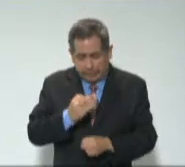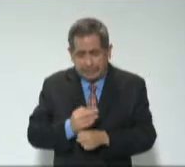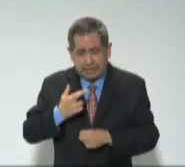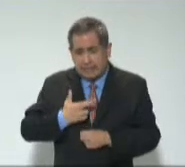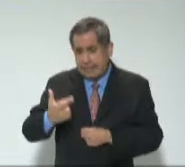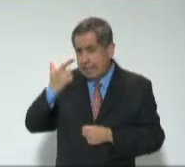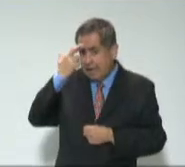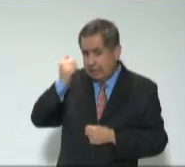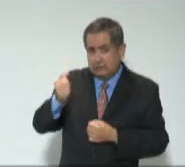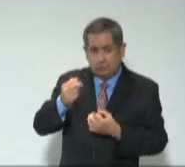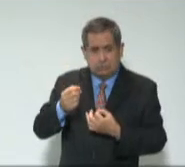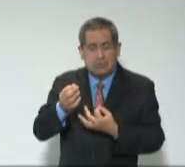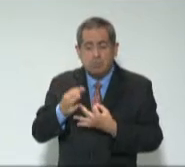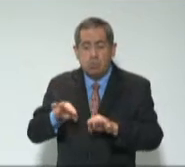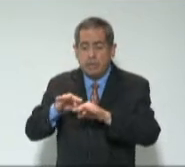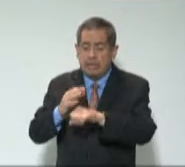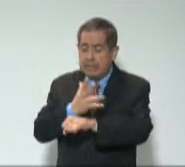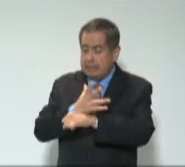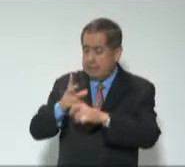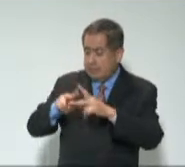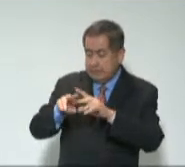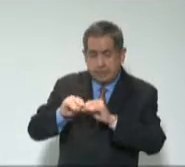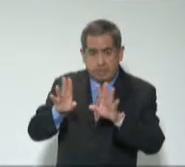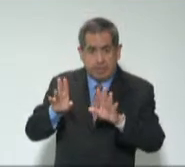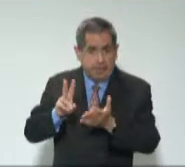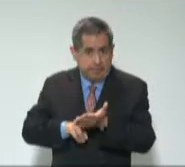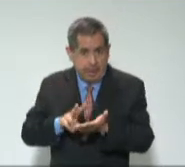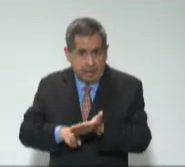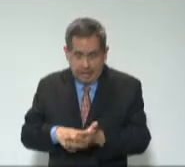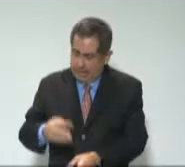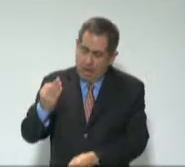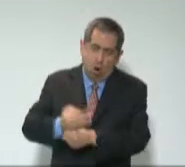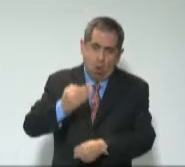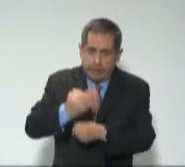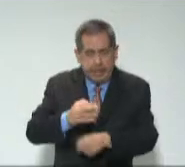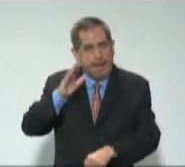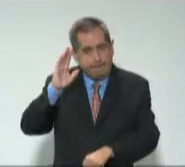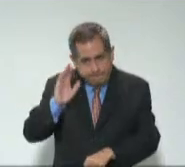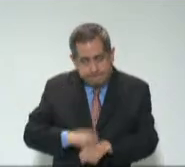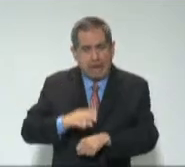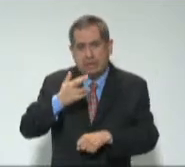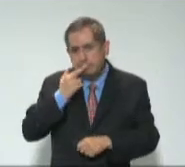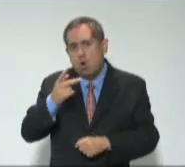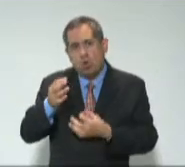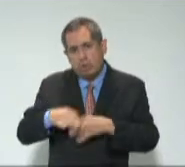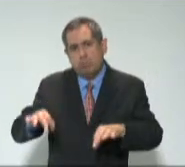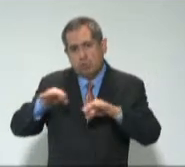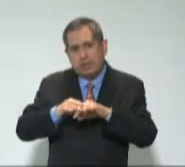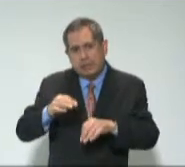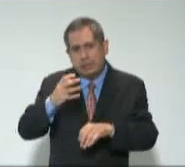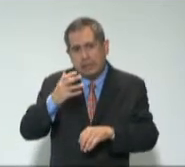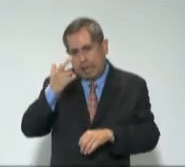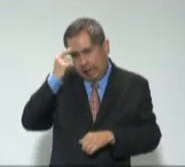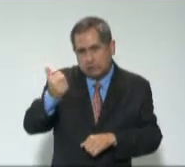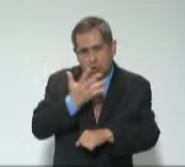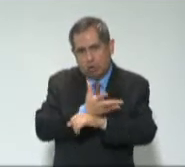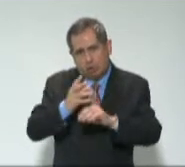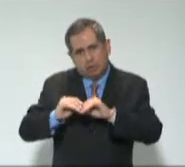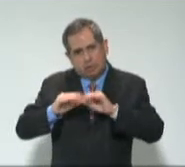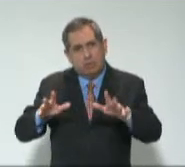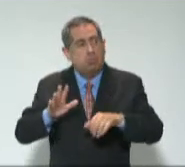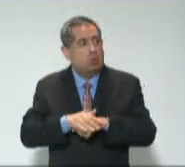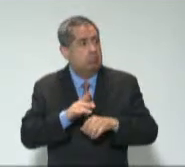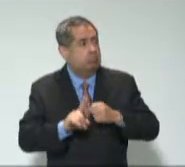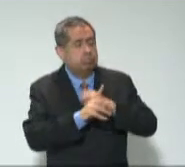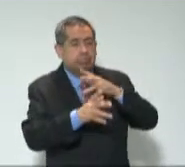si la transparencia es importante en la gestión pública lo es en un momento caracter I ad por estas grandes perturbaciones